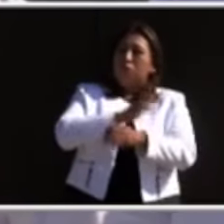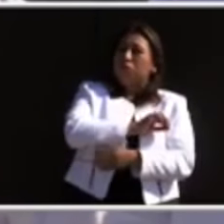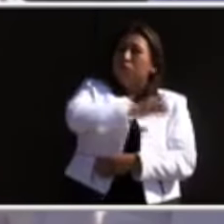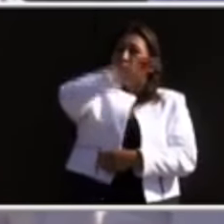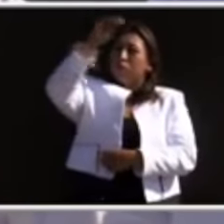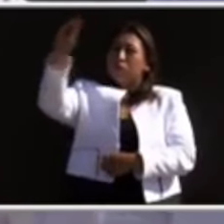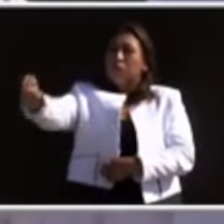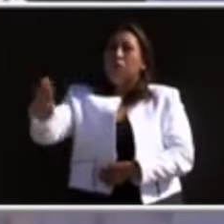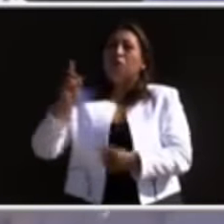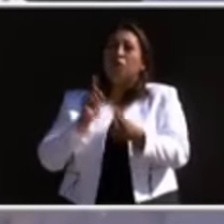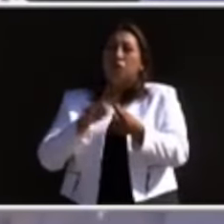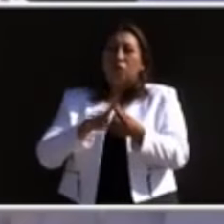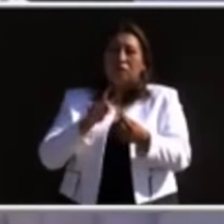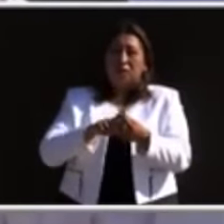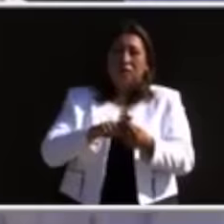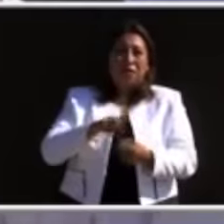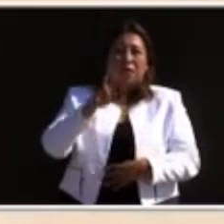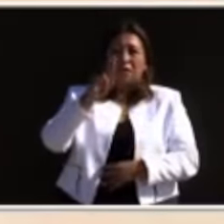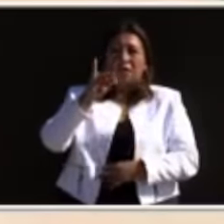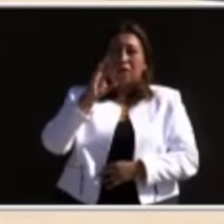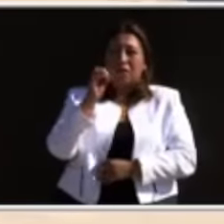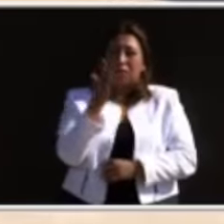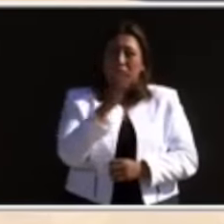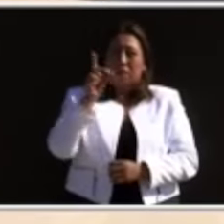Juegos Olímpicos de Río de Janeiro.